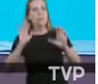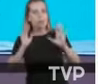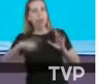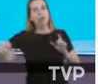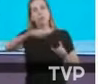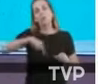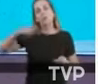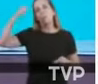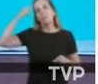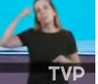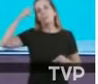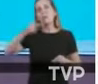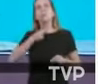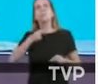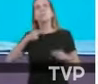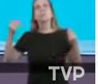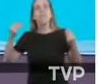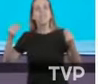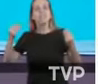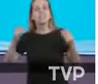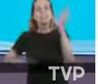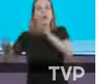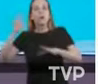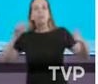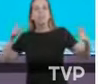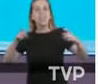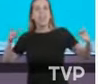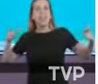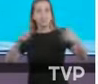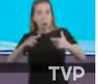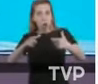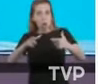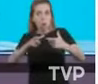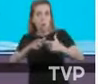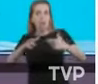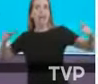creído hacerla, ampliar esta reunión